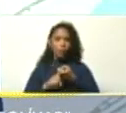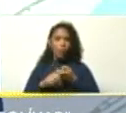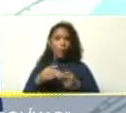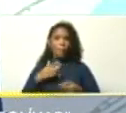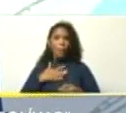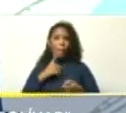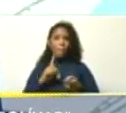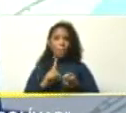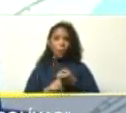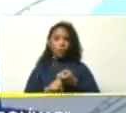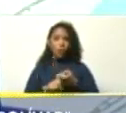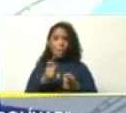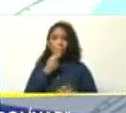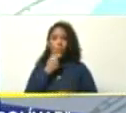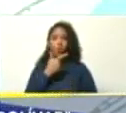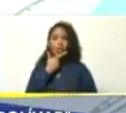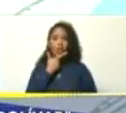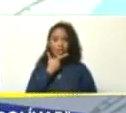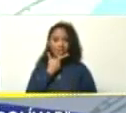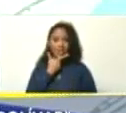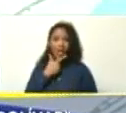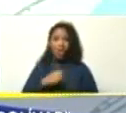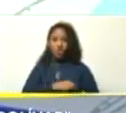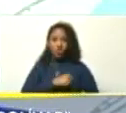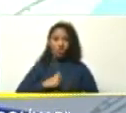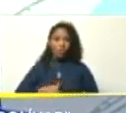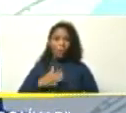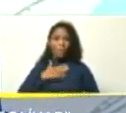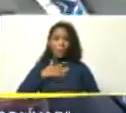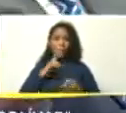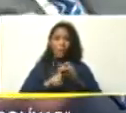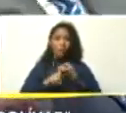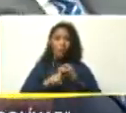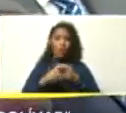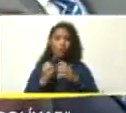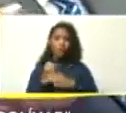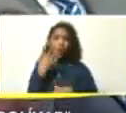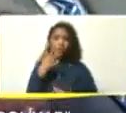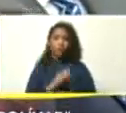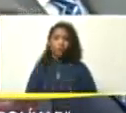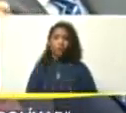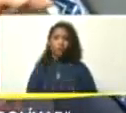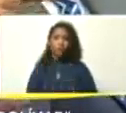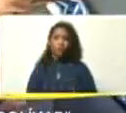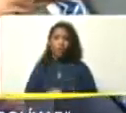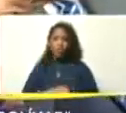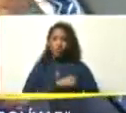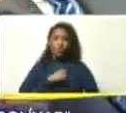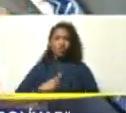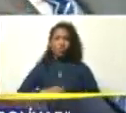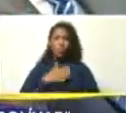Cilita, la bonita, Super Cilita Flores. ¡Super Cilita!